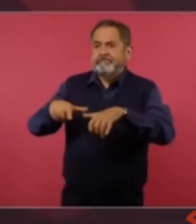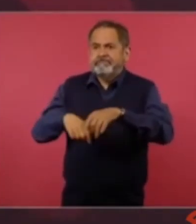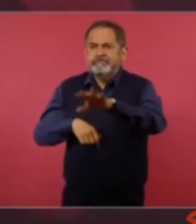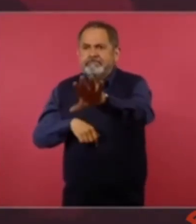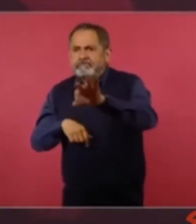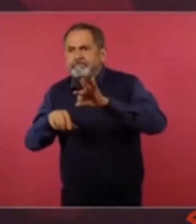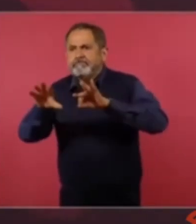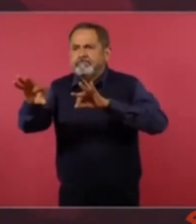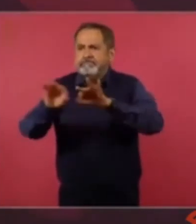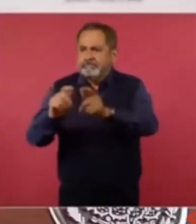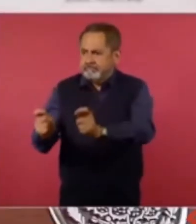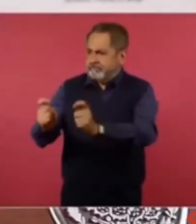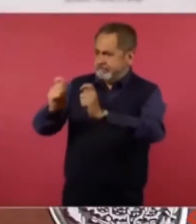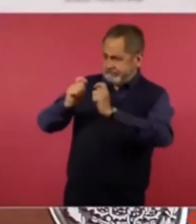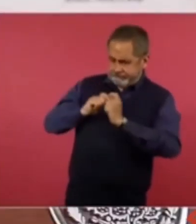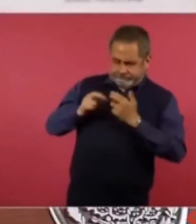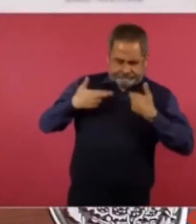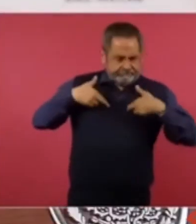auténticos representantes del pueblo.